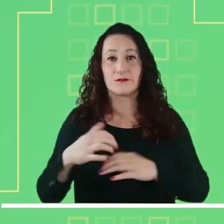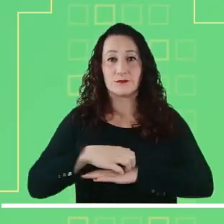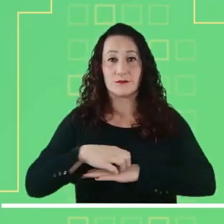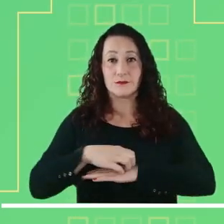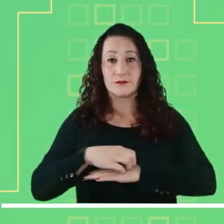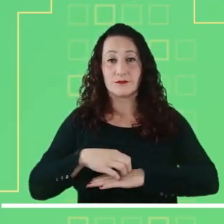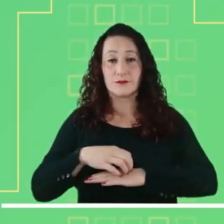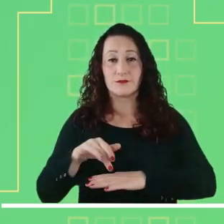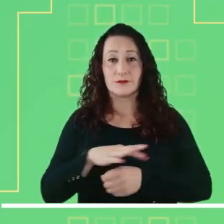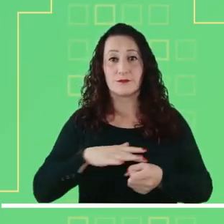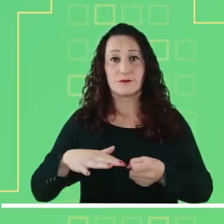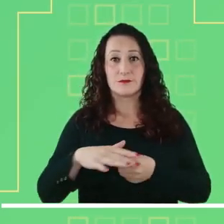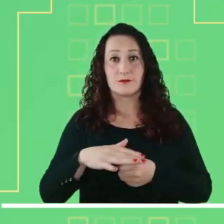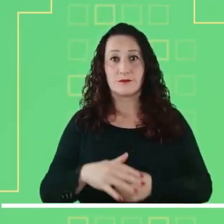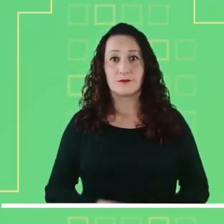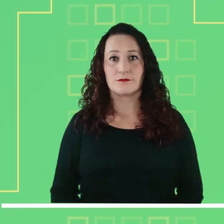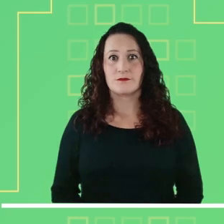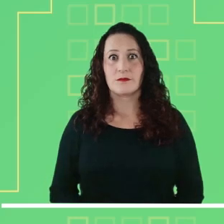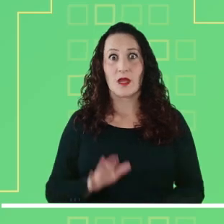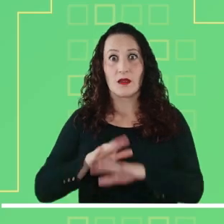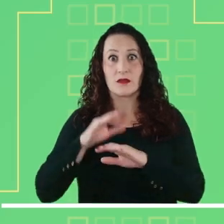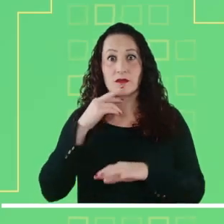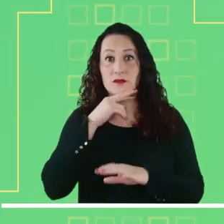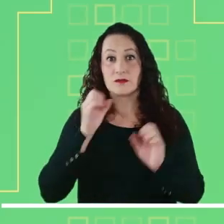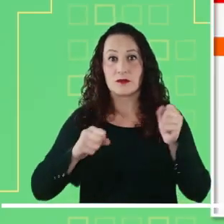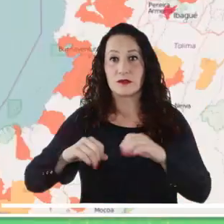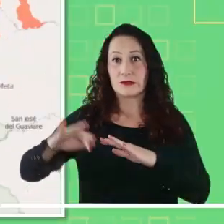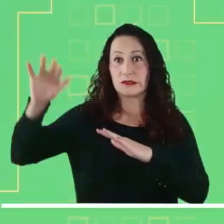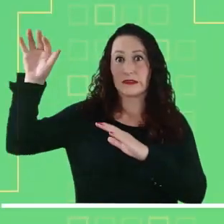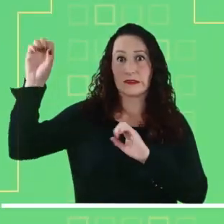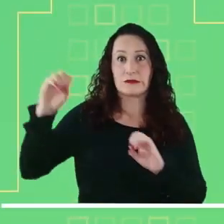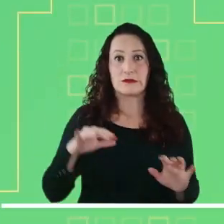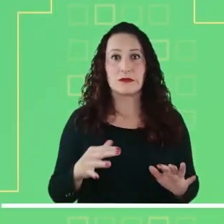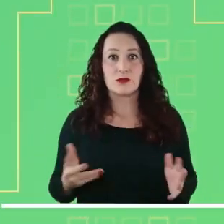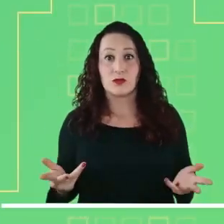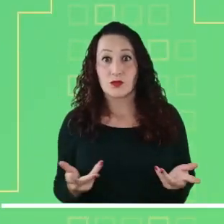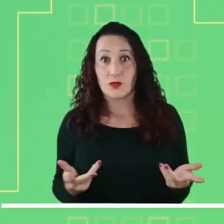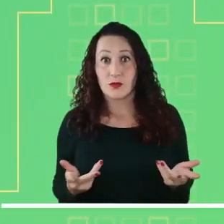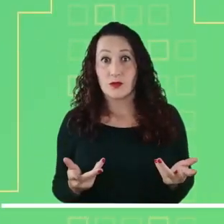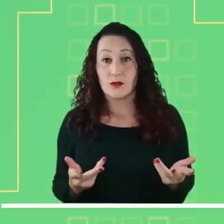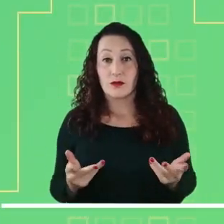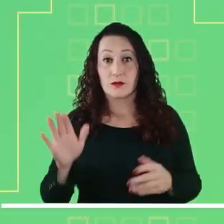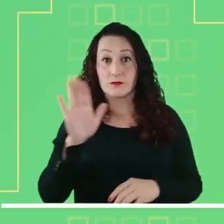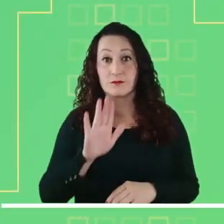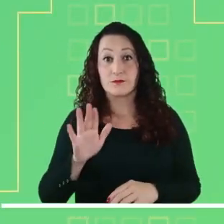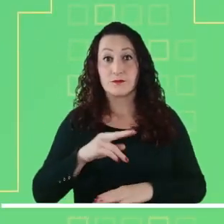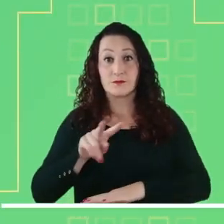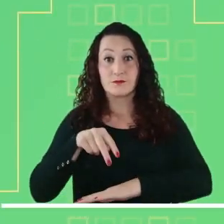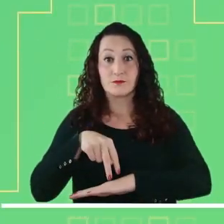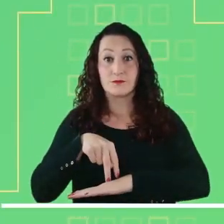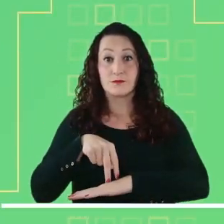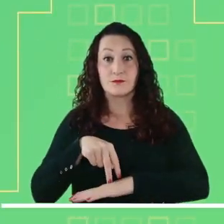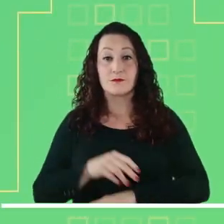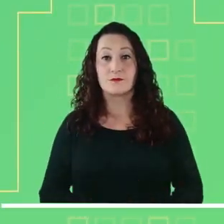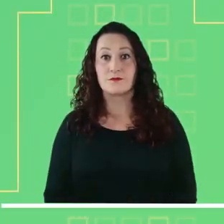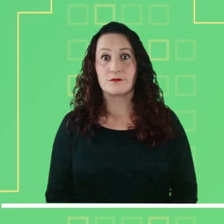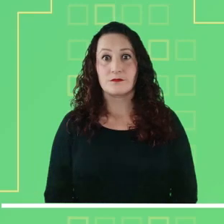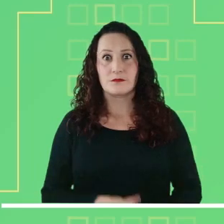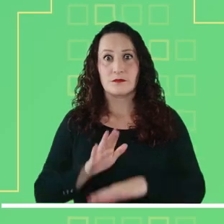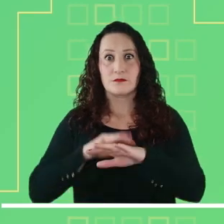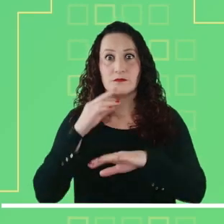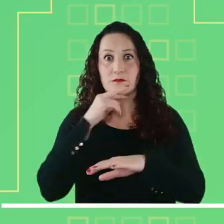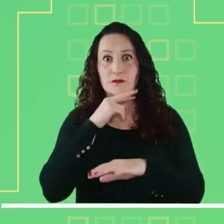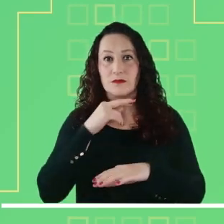incendios en la cobertura vegetal de los departamentos de Tolima y Cundinamarca. Alerta roja por probabilidad de deslizamientos de tierra en